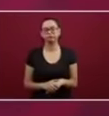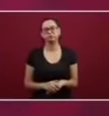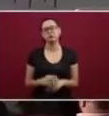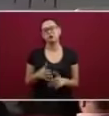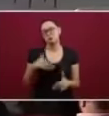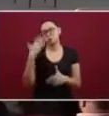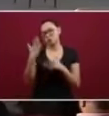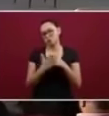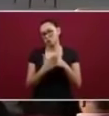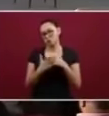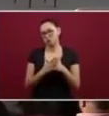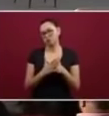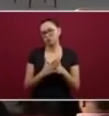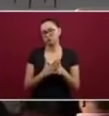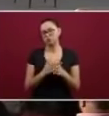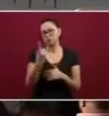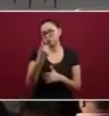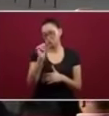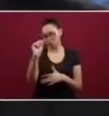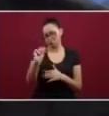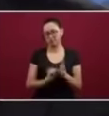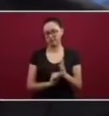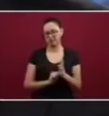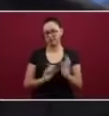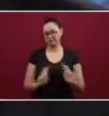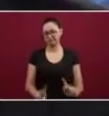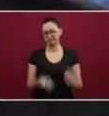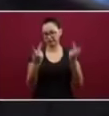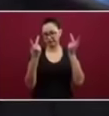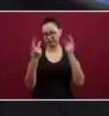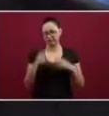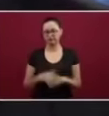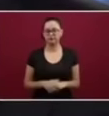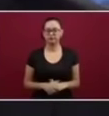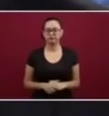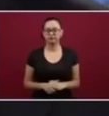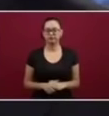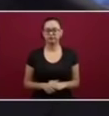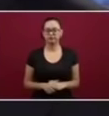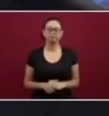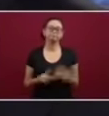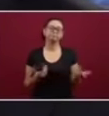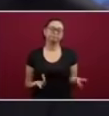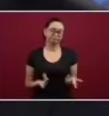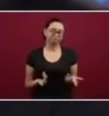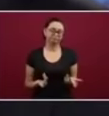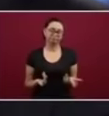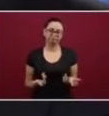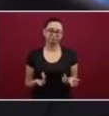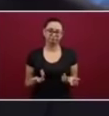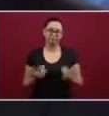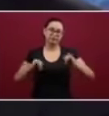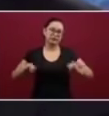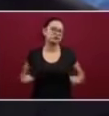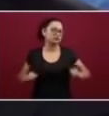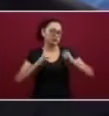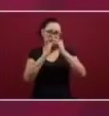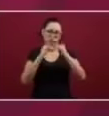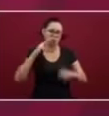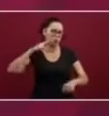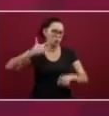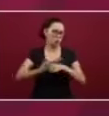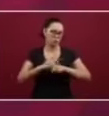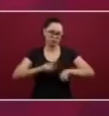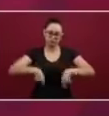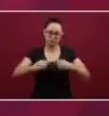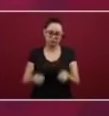Sí. Posteriormente, pues ya sería una gran cantidad de subastas, ya digamos, las subastas ya normales, donde se vende joyas,